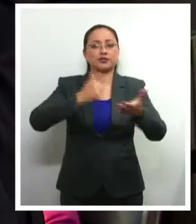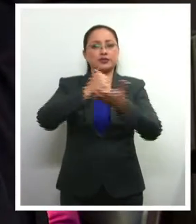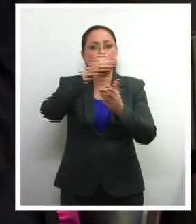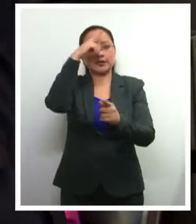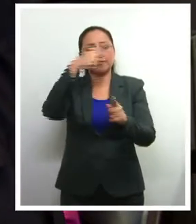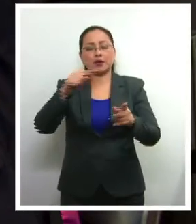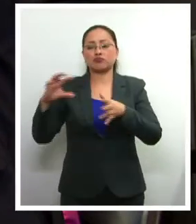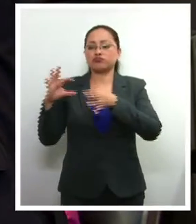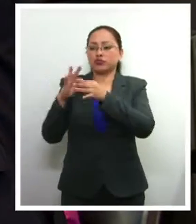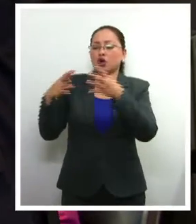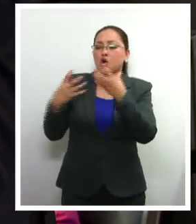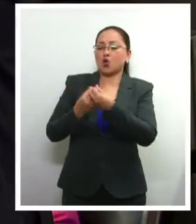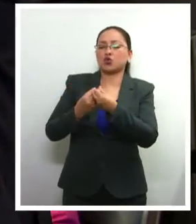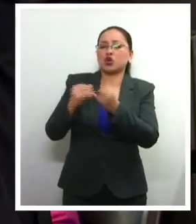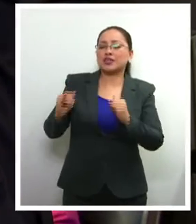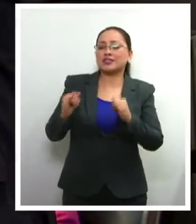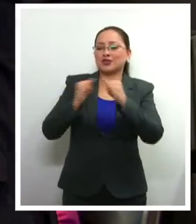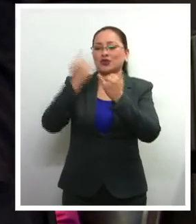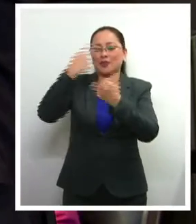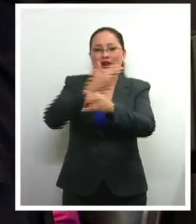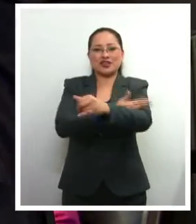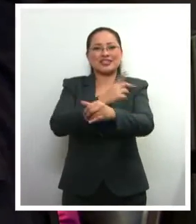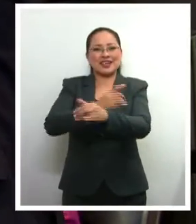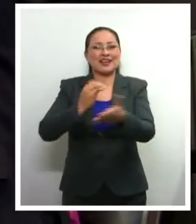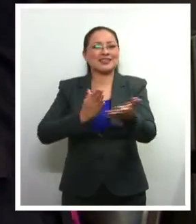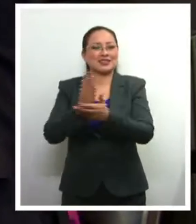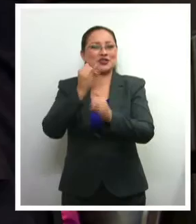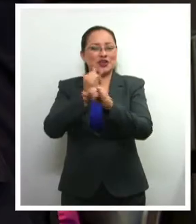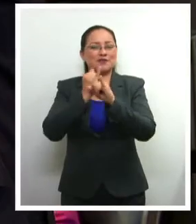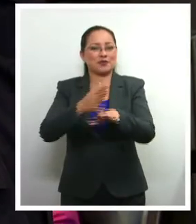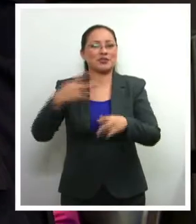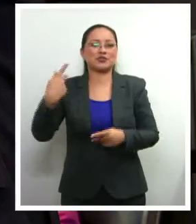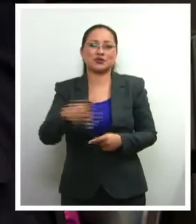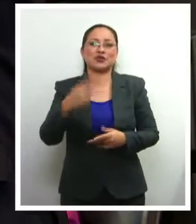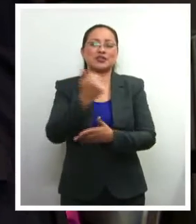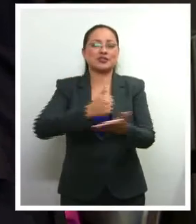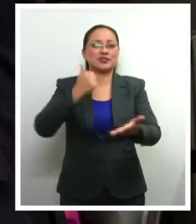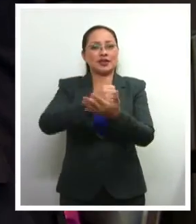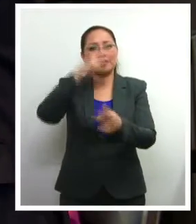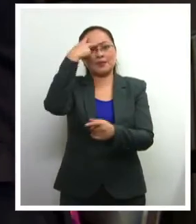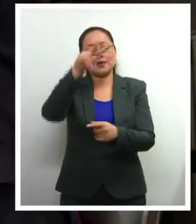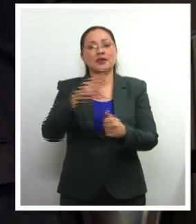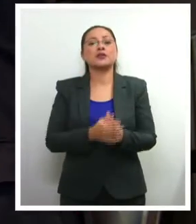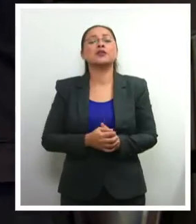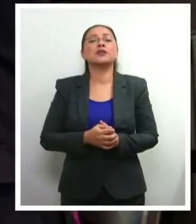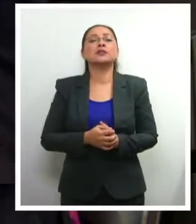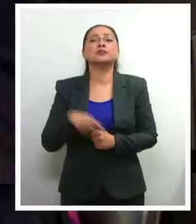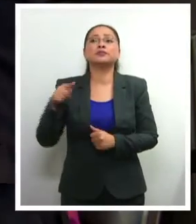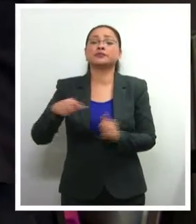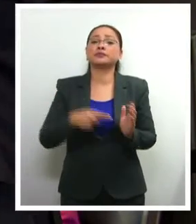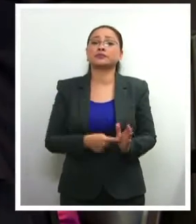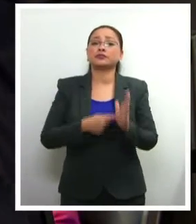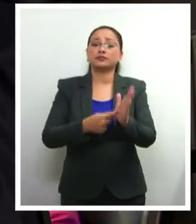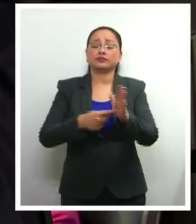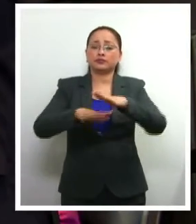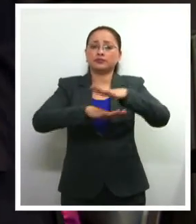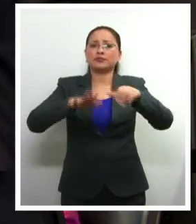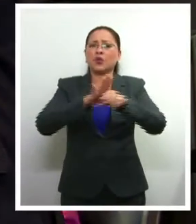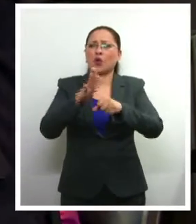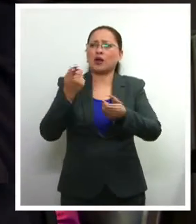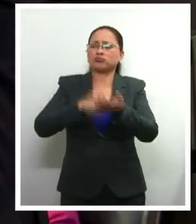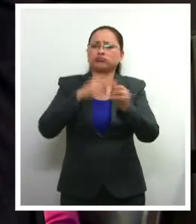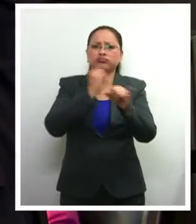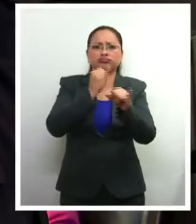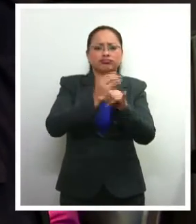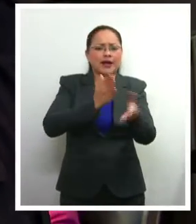coordinación con el Instituto de Transparencia y Acceso a la Información de la Ciudad de México, establecerá una plataforma de acceso